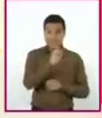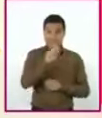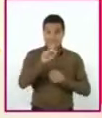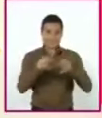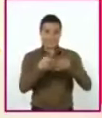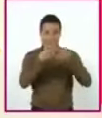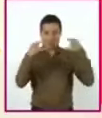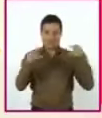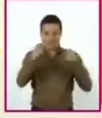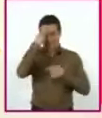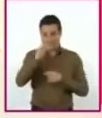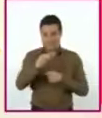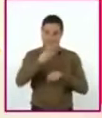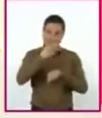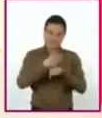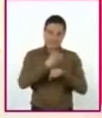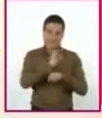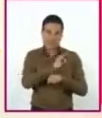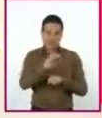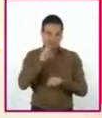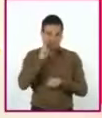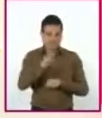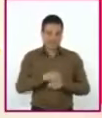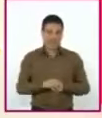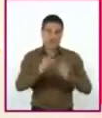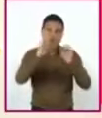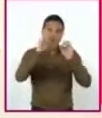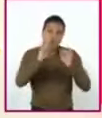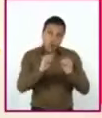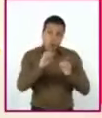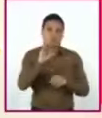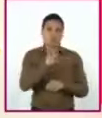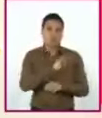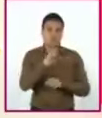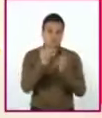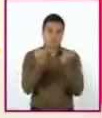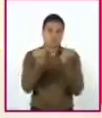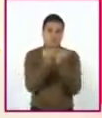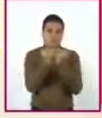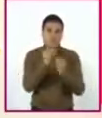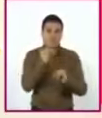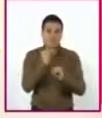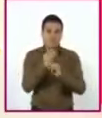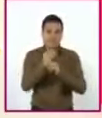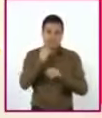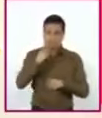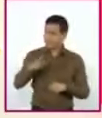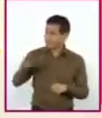tercer grado, o bien puedes consultar la versión electrónica en